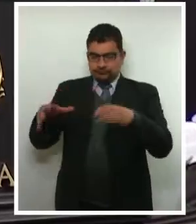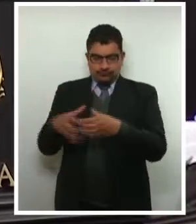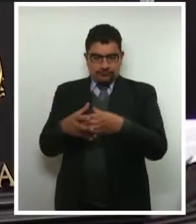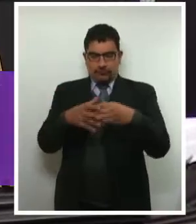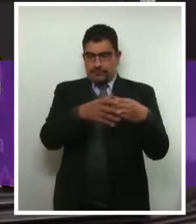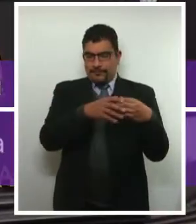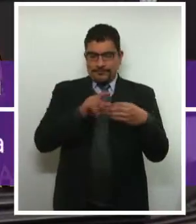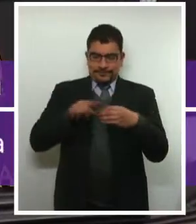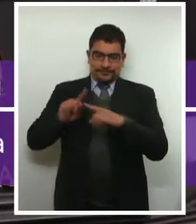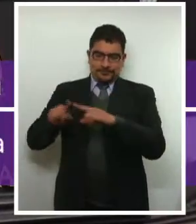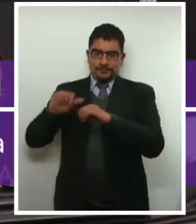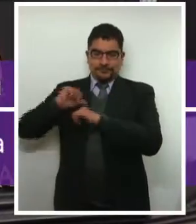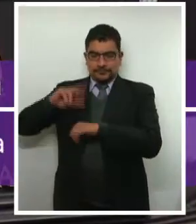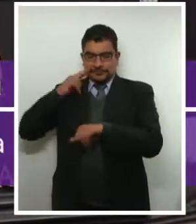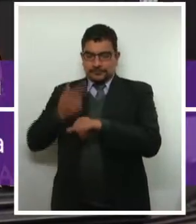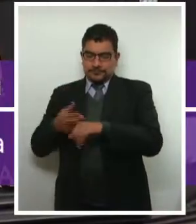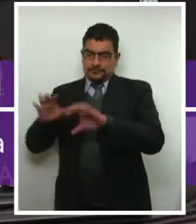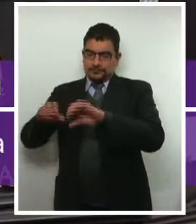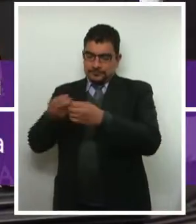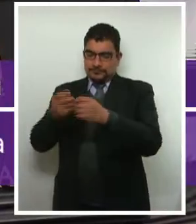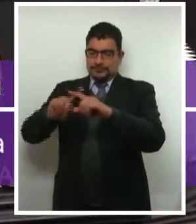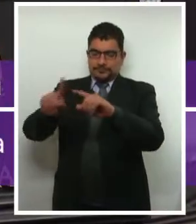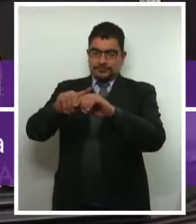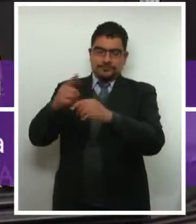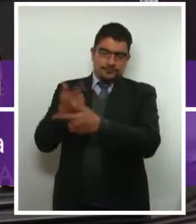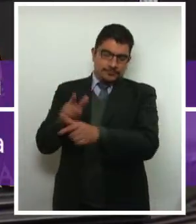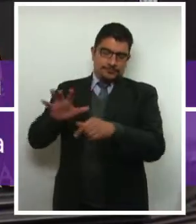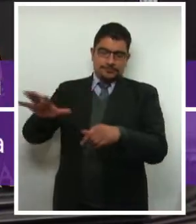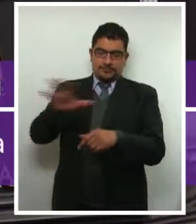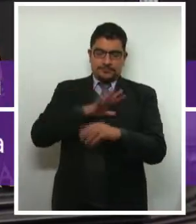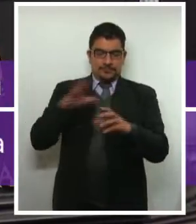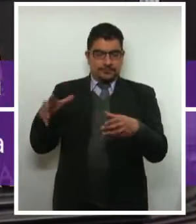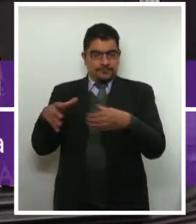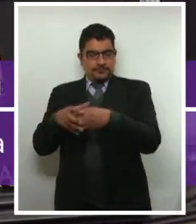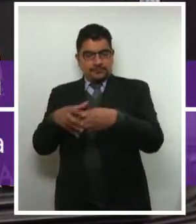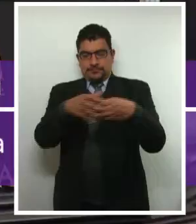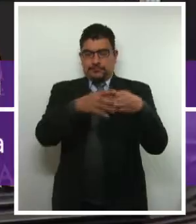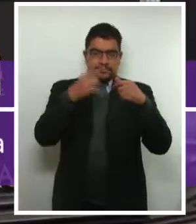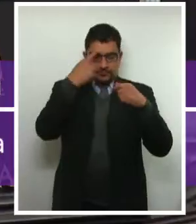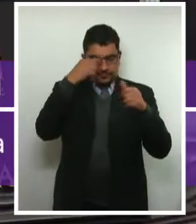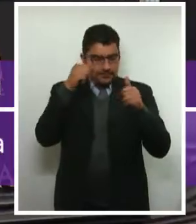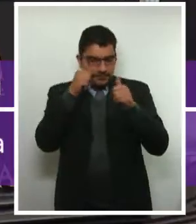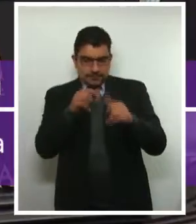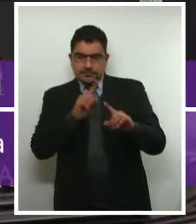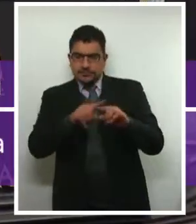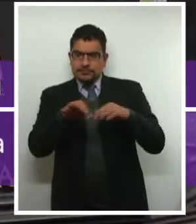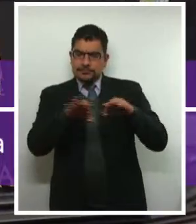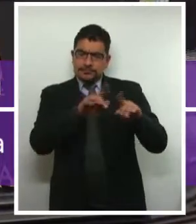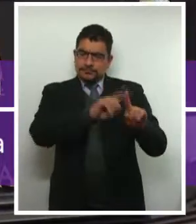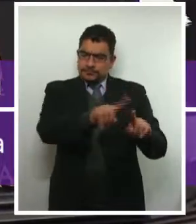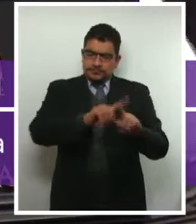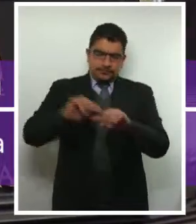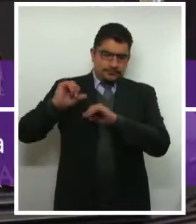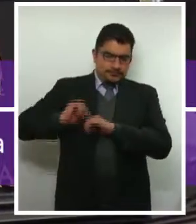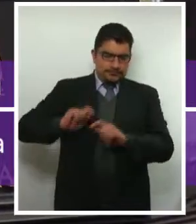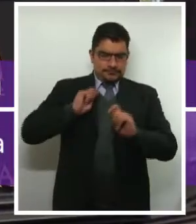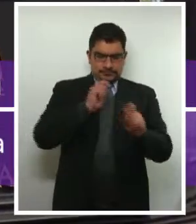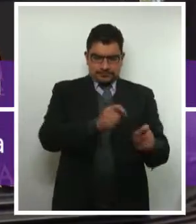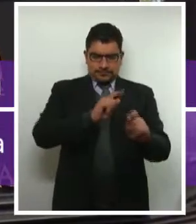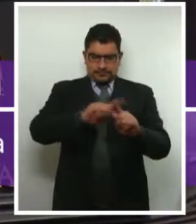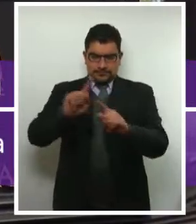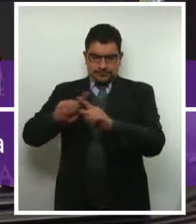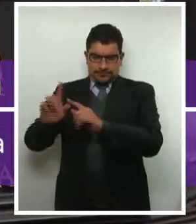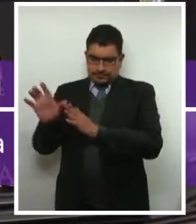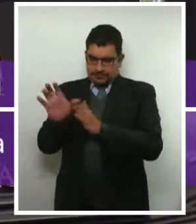los organismos autónomos se constituirán para atender la función específica que les otorga